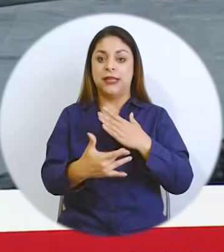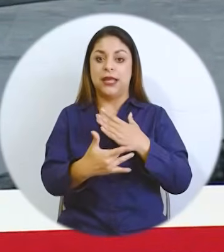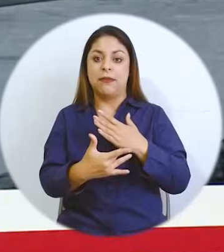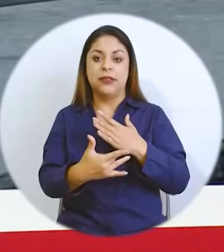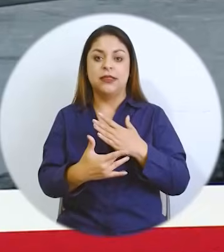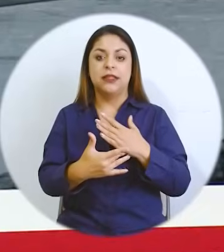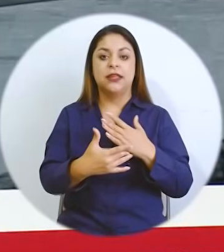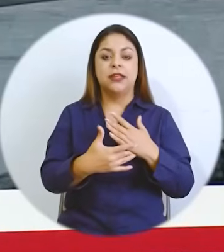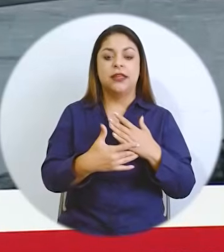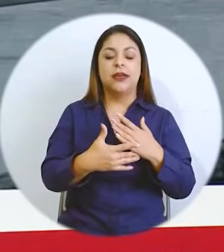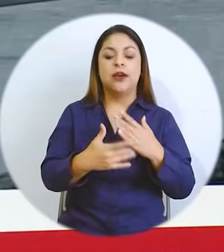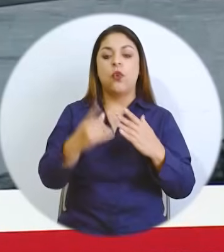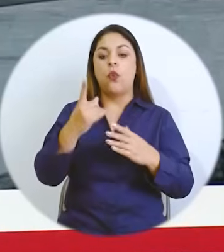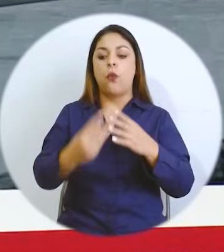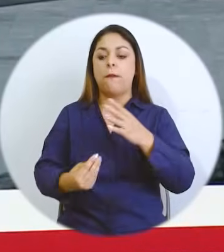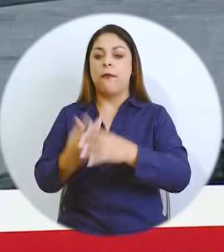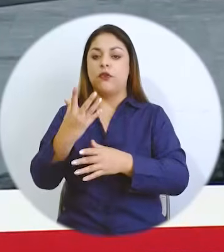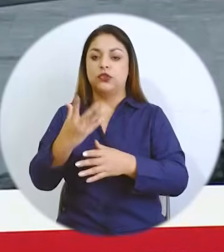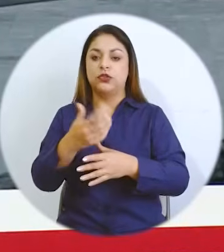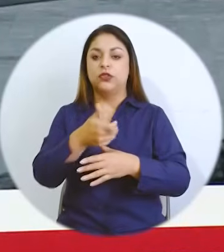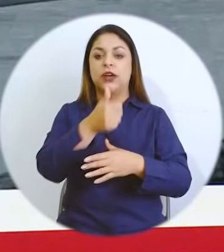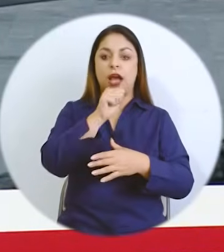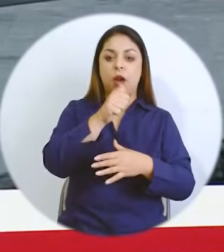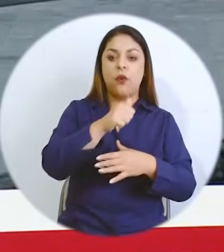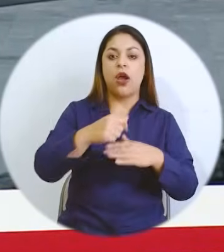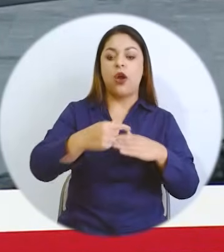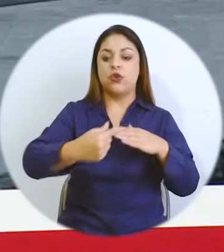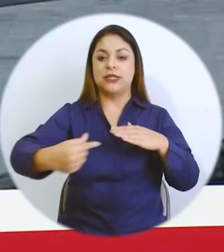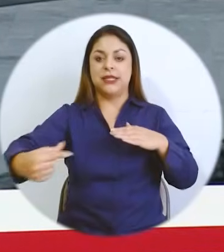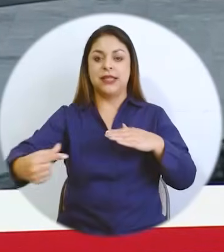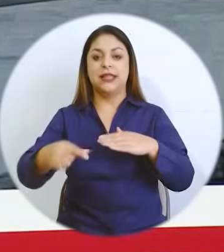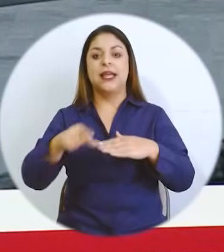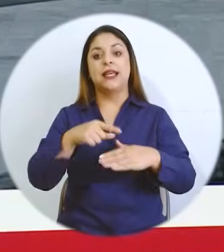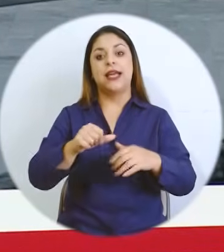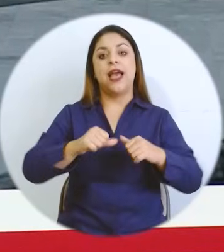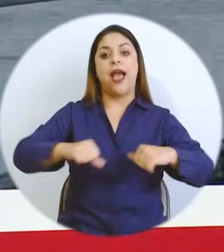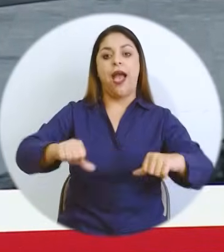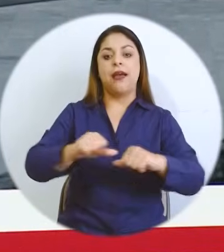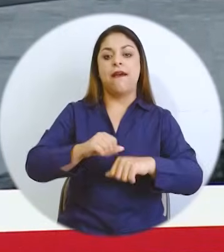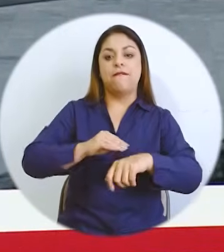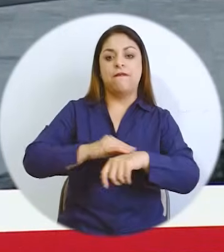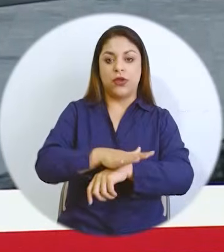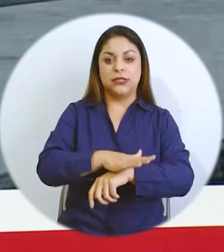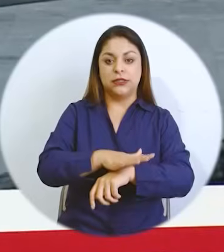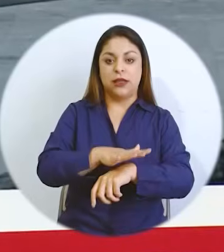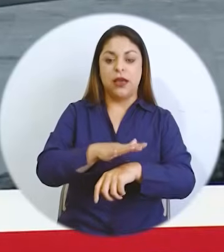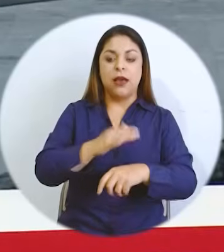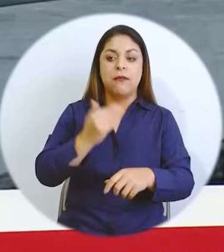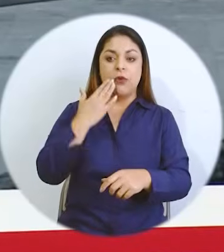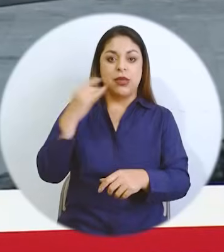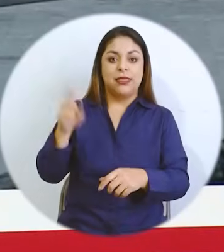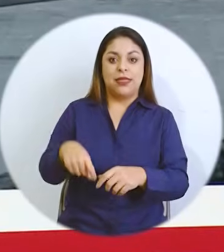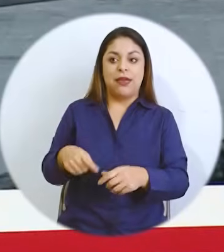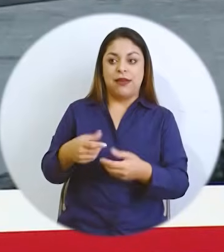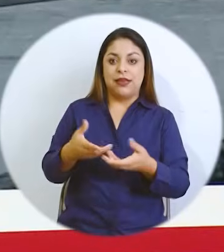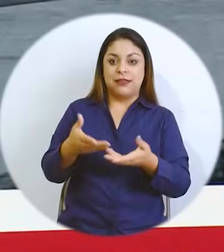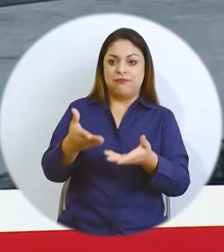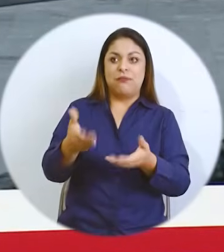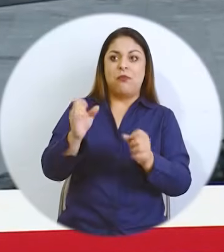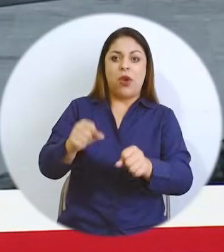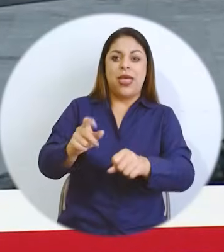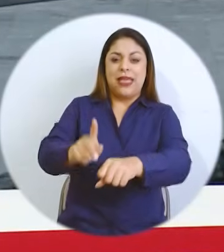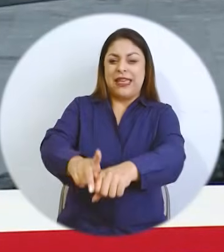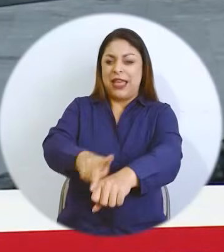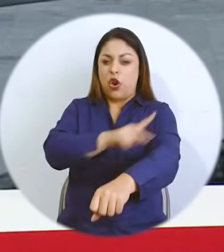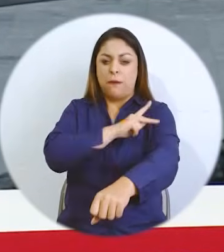porque técnicamente, bueno, cuando son fuentes subterráneas, un pozo, un manantial, una naciente, es el área de influencia de esa naciente. El área de influencia de naciente